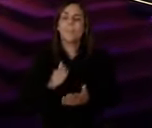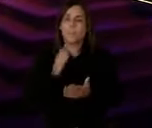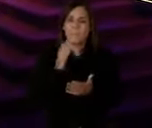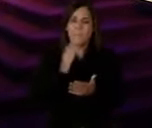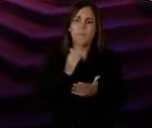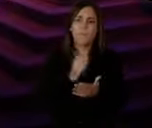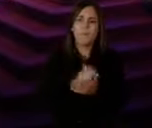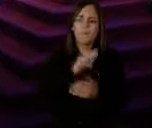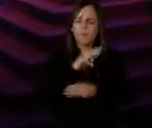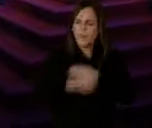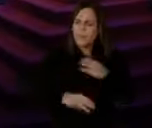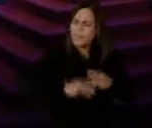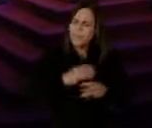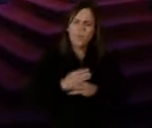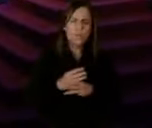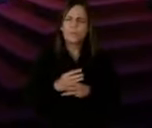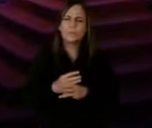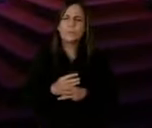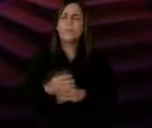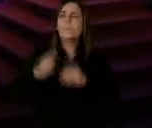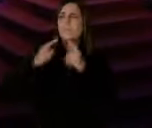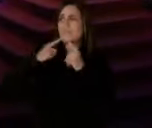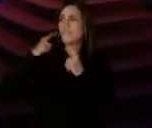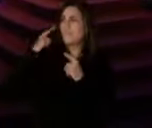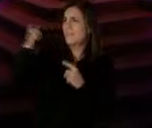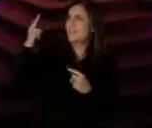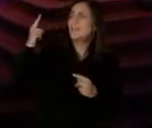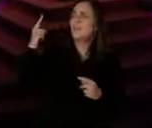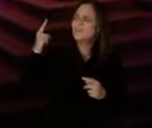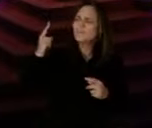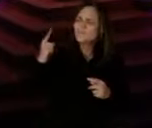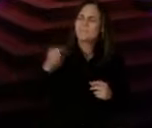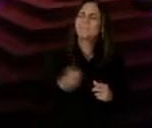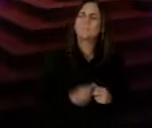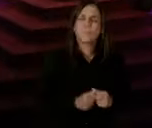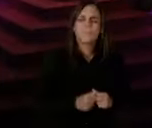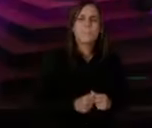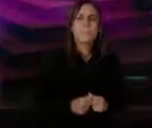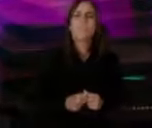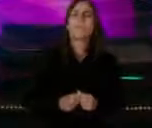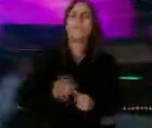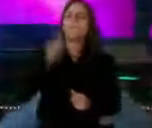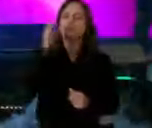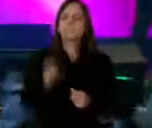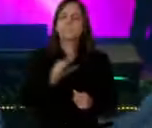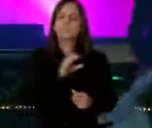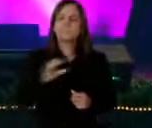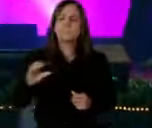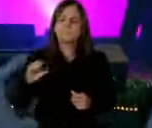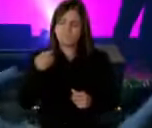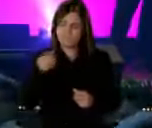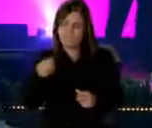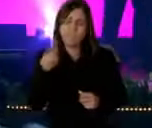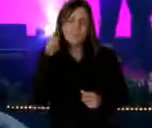entero. Díselo una vez más. La cruz